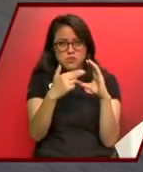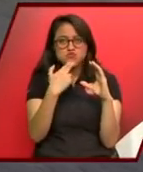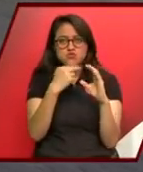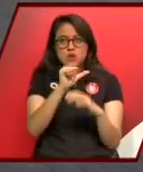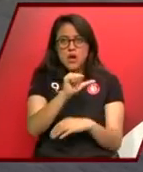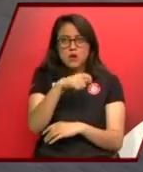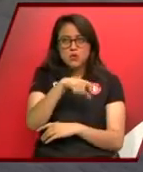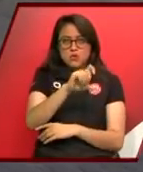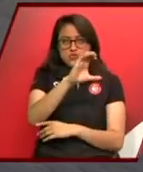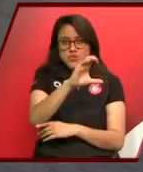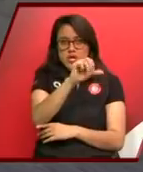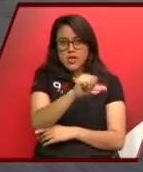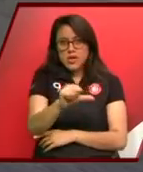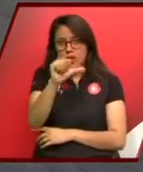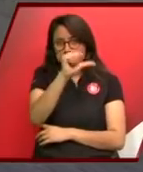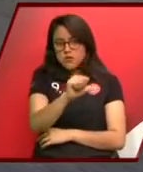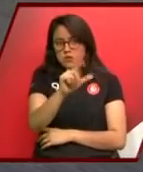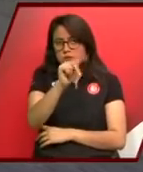electrónico,